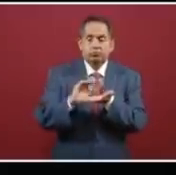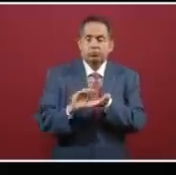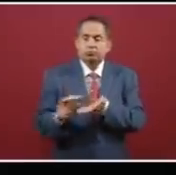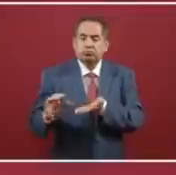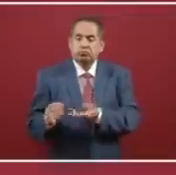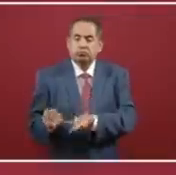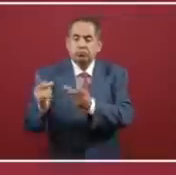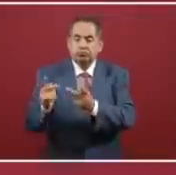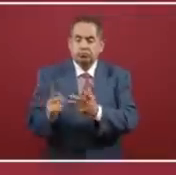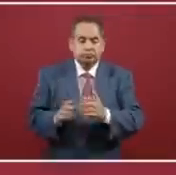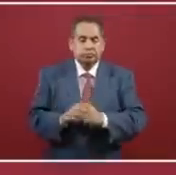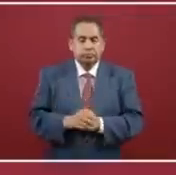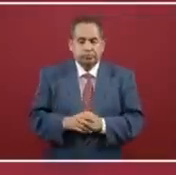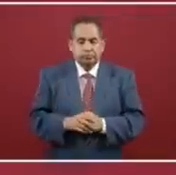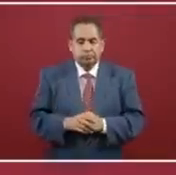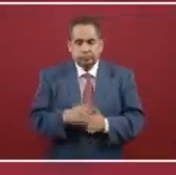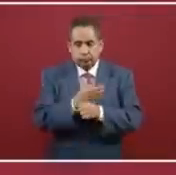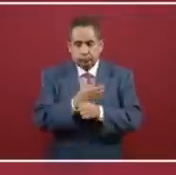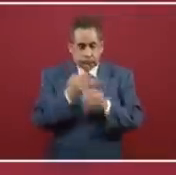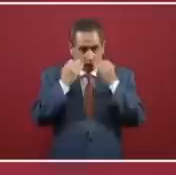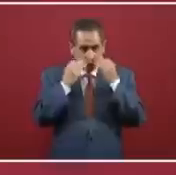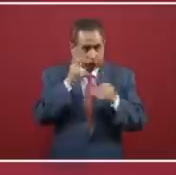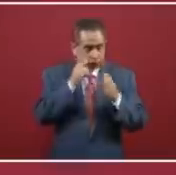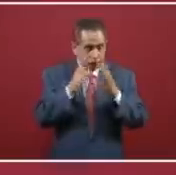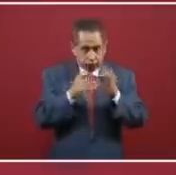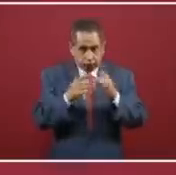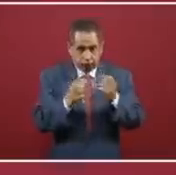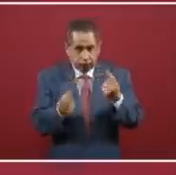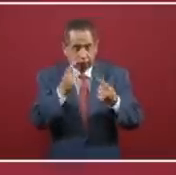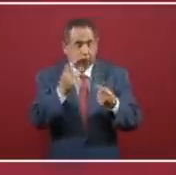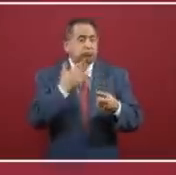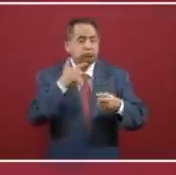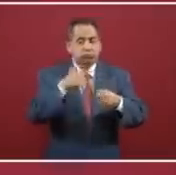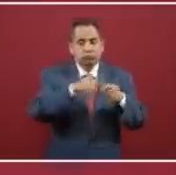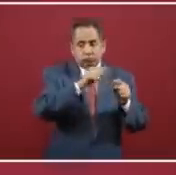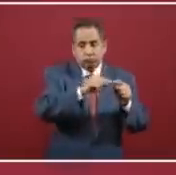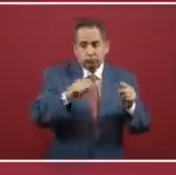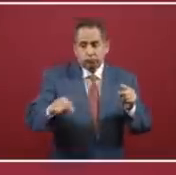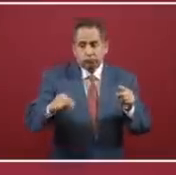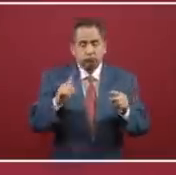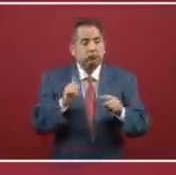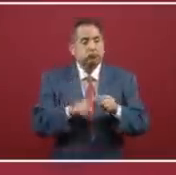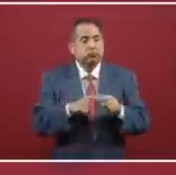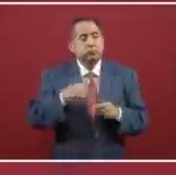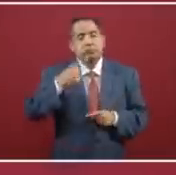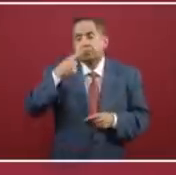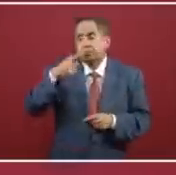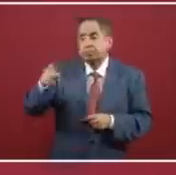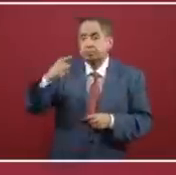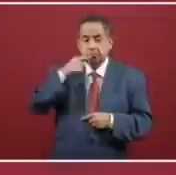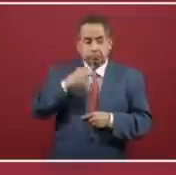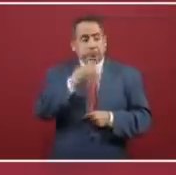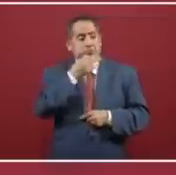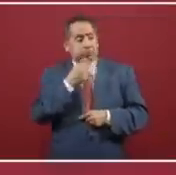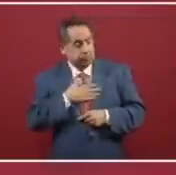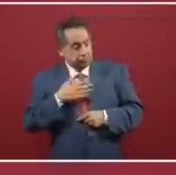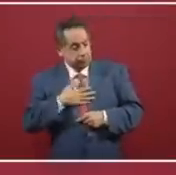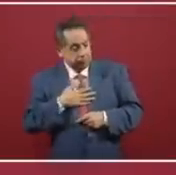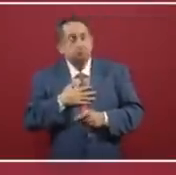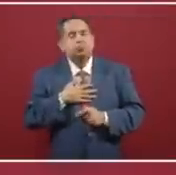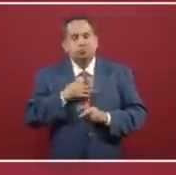completos sólo estamos verificando las gasolineras que recibimos quejas y denuncias